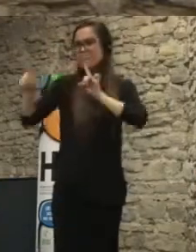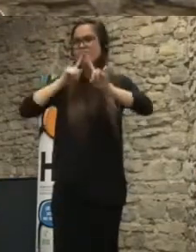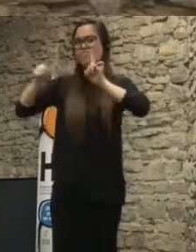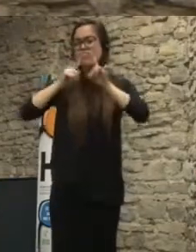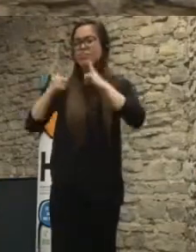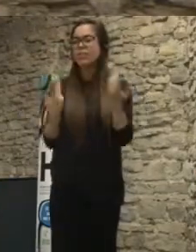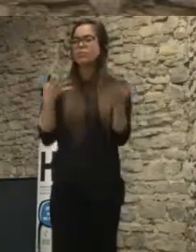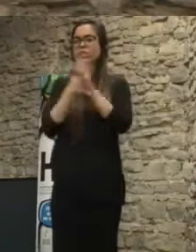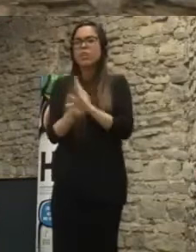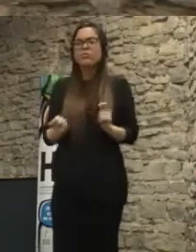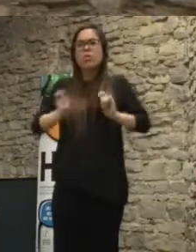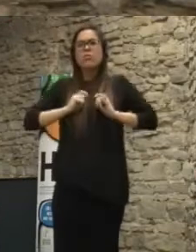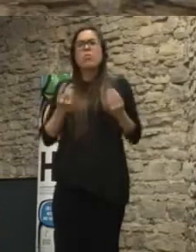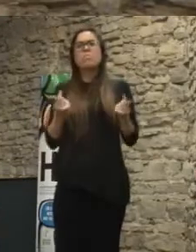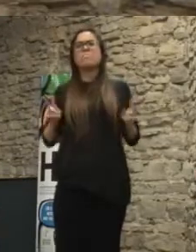como una vitalidad,